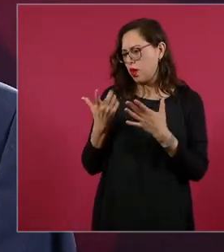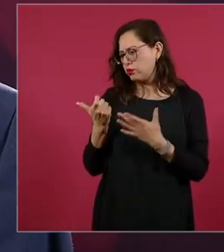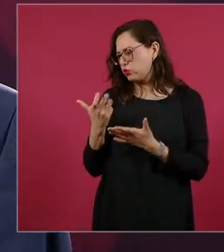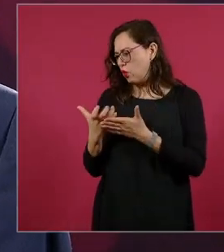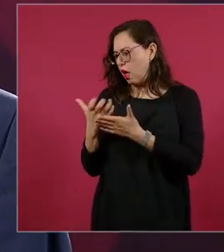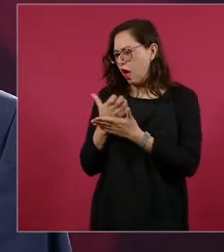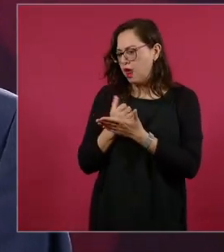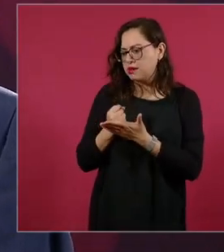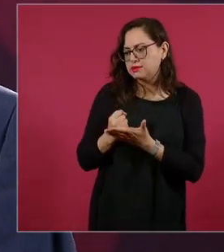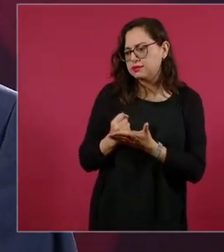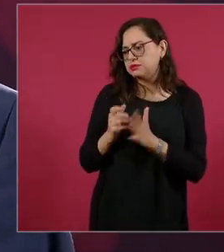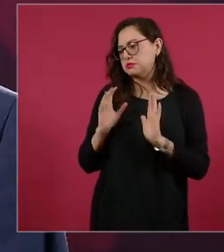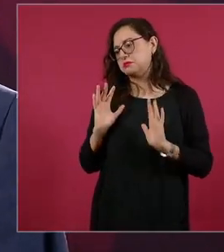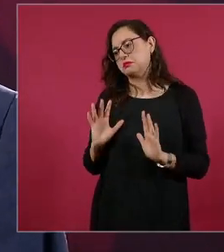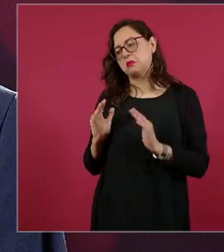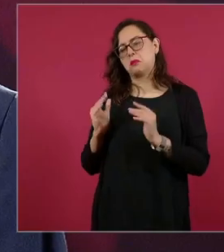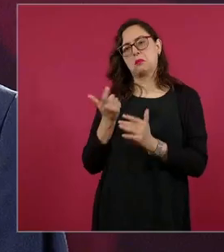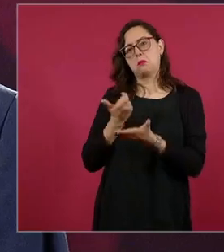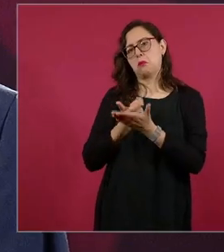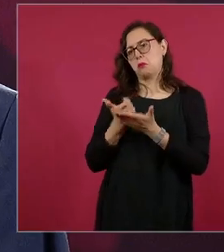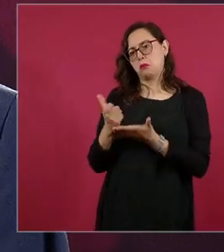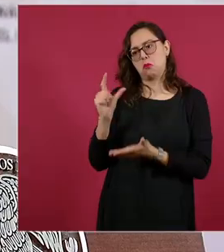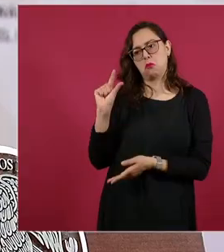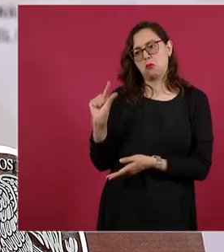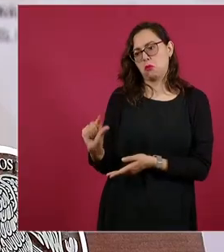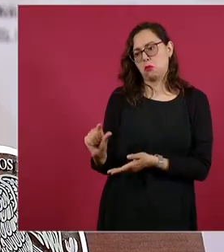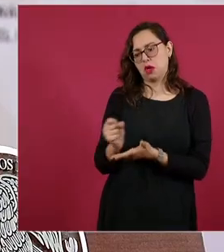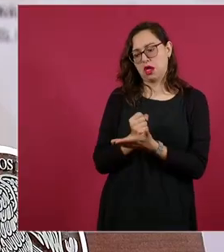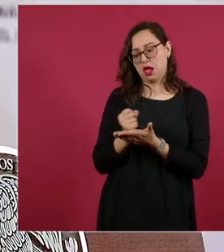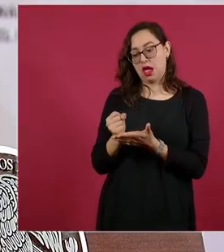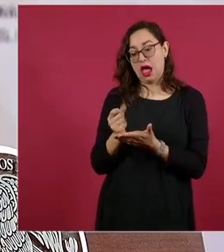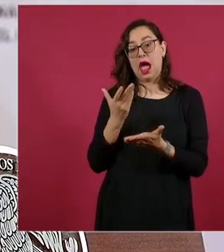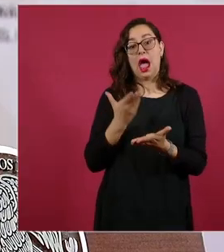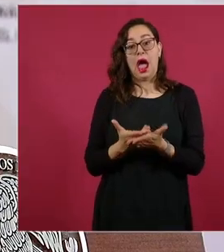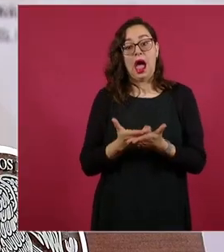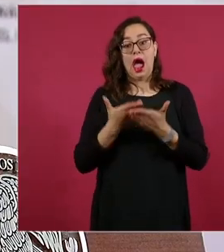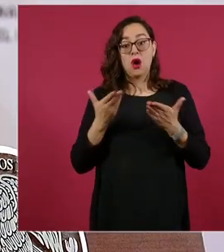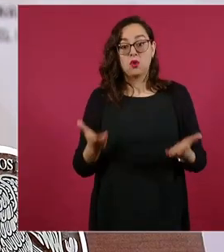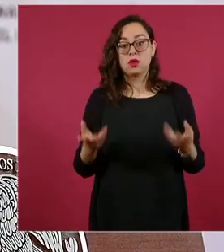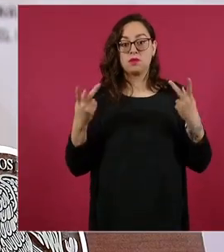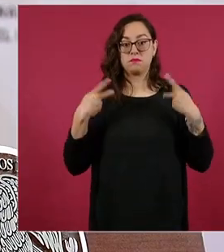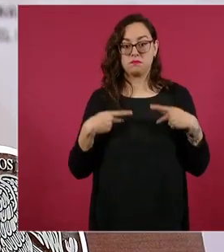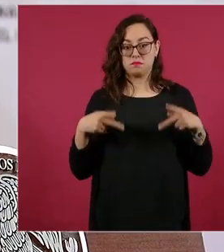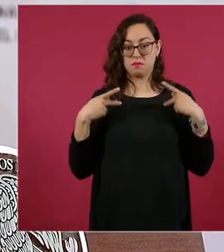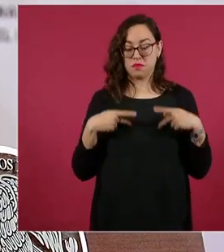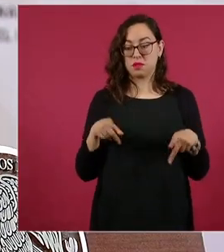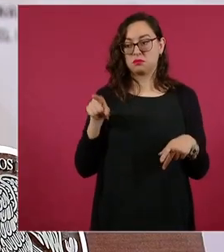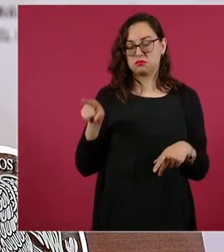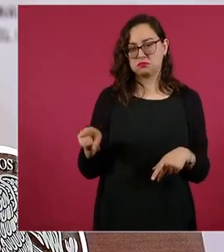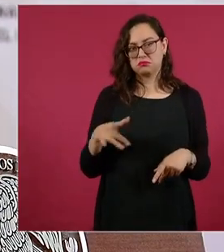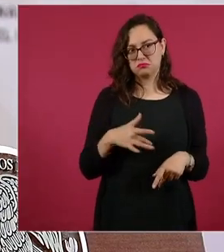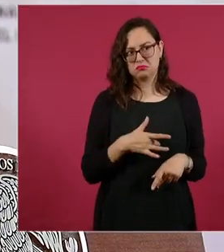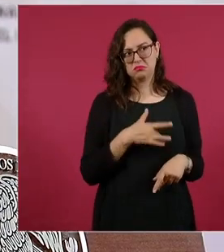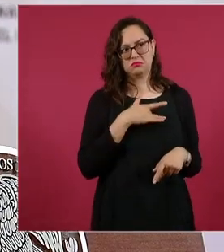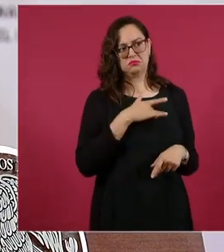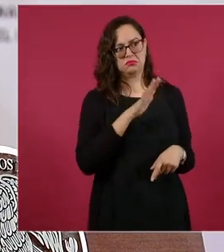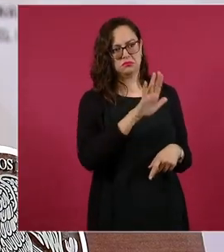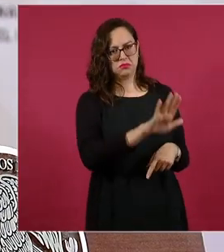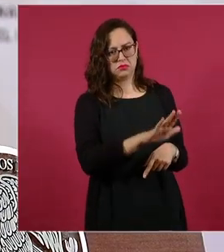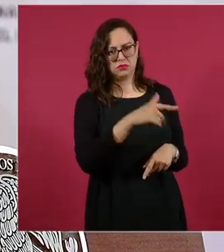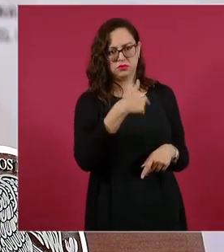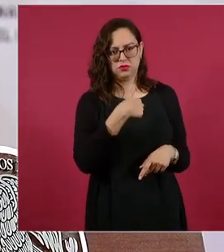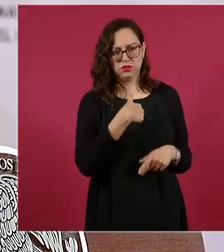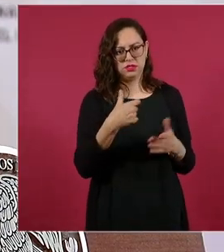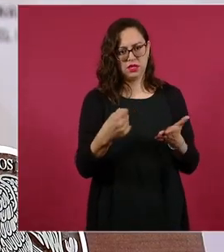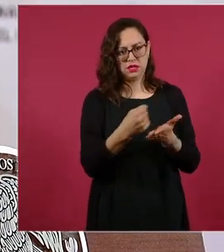Hoy en día ya a decisión de la persona trabajadora puede escoger su salario base o el salario base más las compensaciones a las que